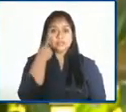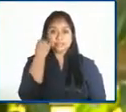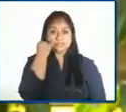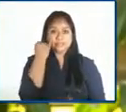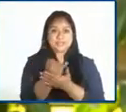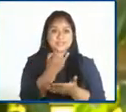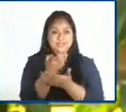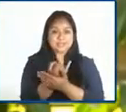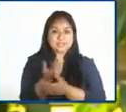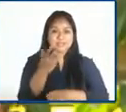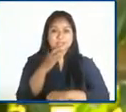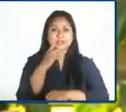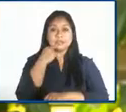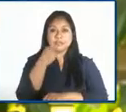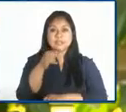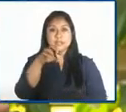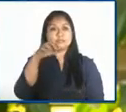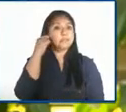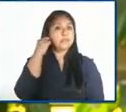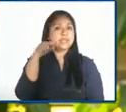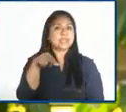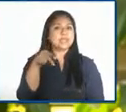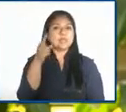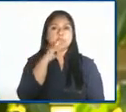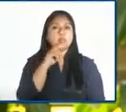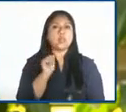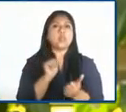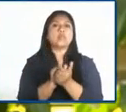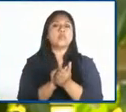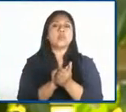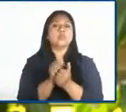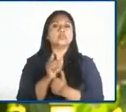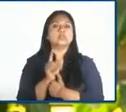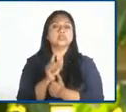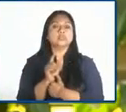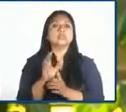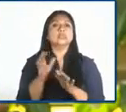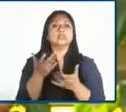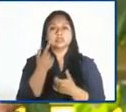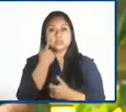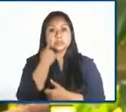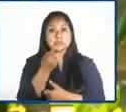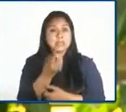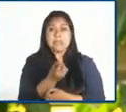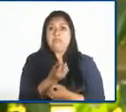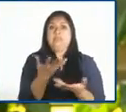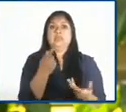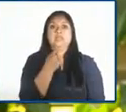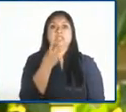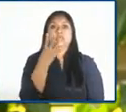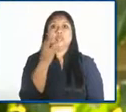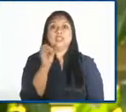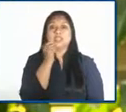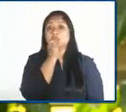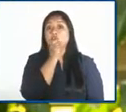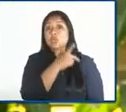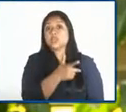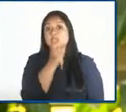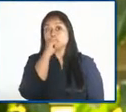está realizando la PGN, porque no han estado acompañando en estos casos, son más de 130 denuncias que se han realizado y